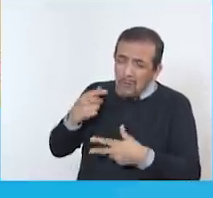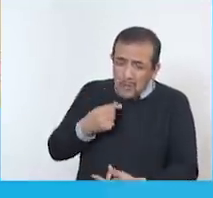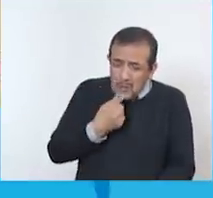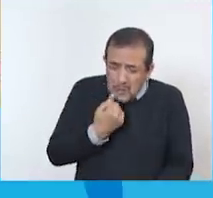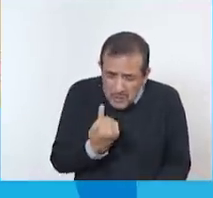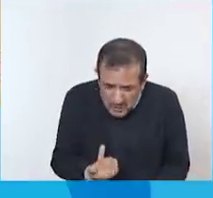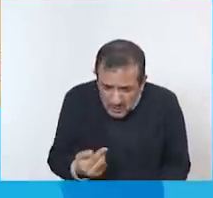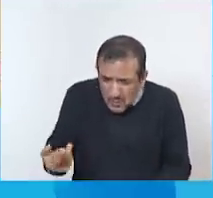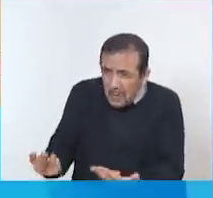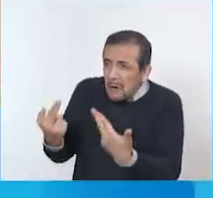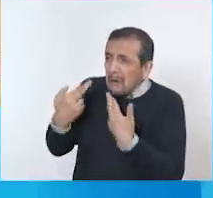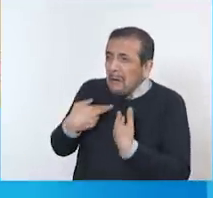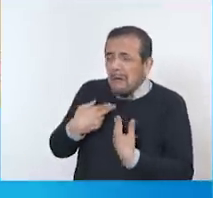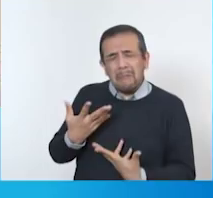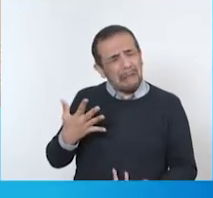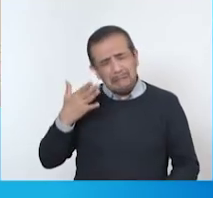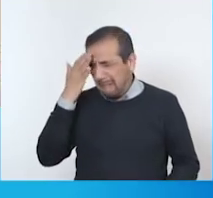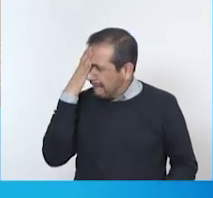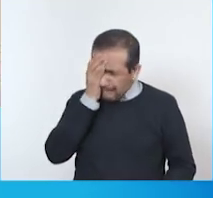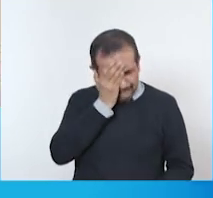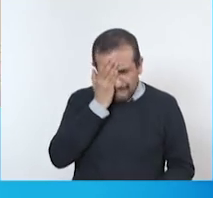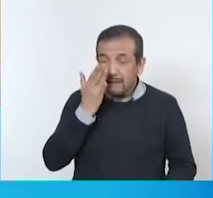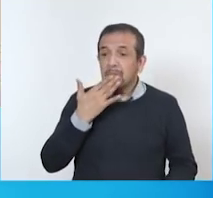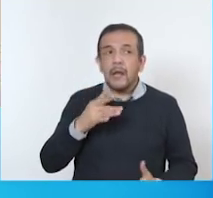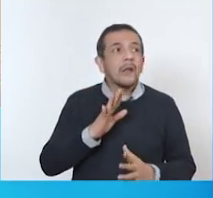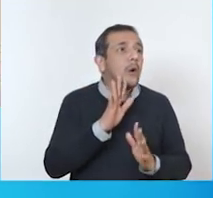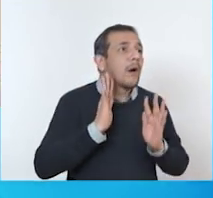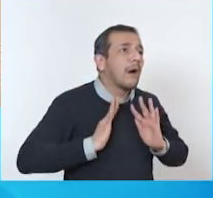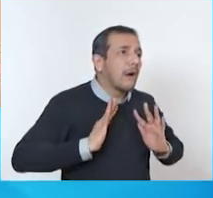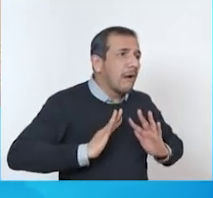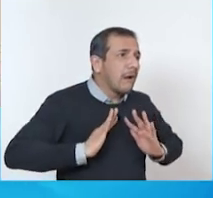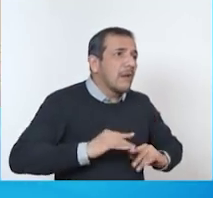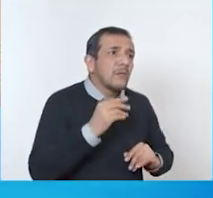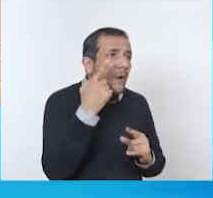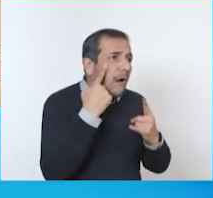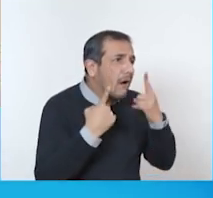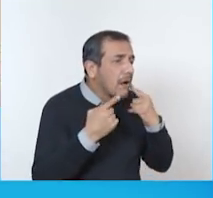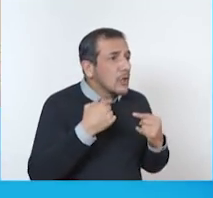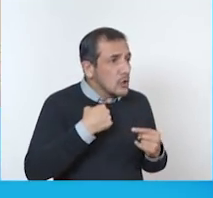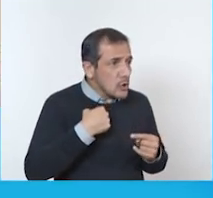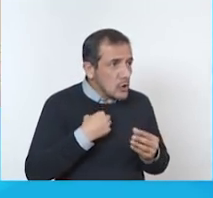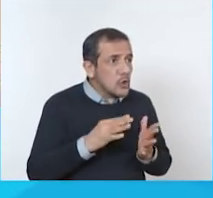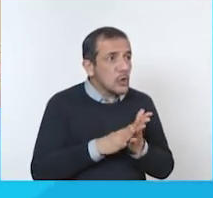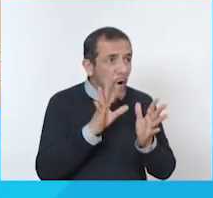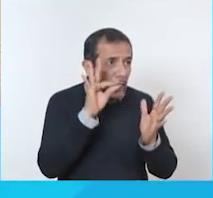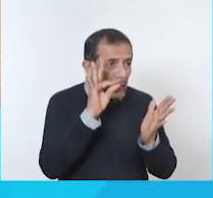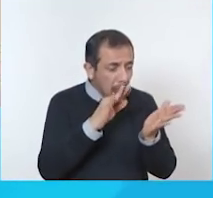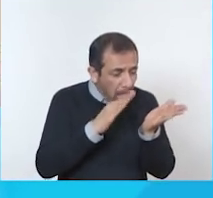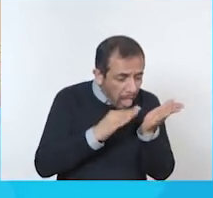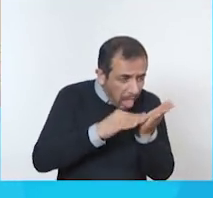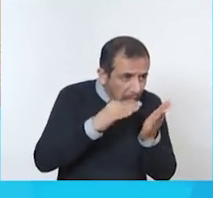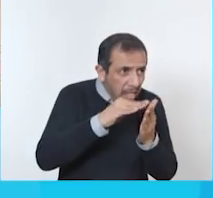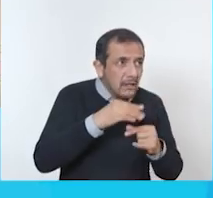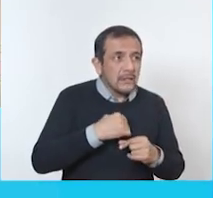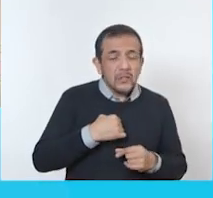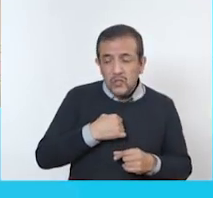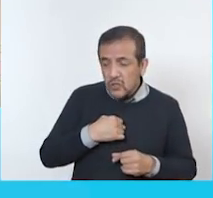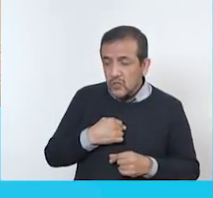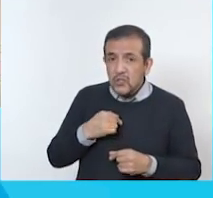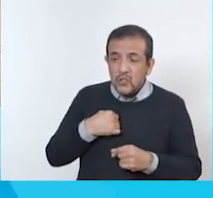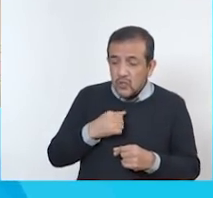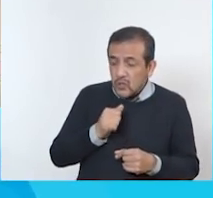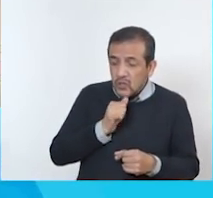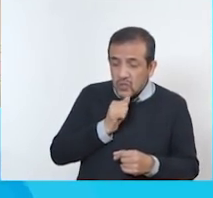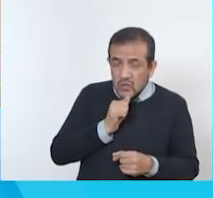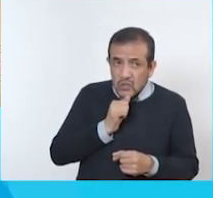cuando yo era chiquito! ¡Qué bárbaro! ¡Don Leopoldo, no llore! Yo lo voy a tratar de pegar. Lo que pasa es que no lo había levantado hasta que